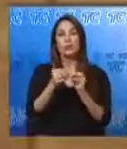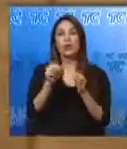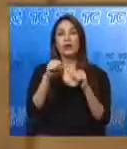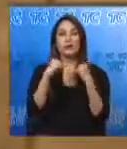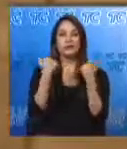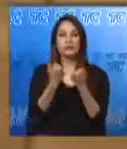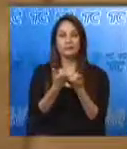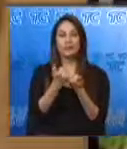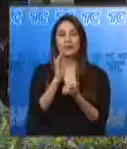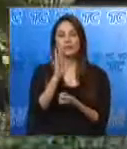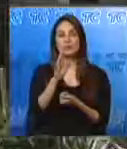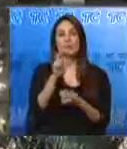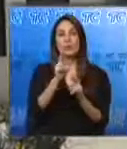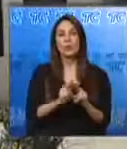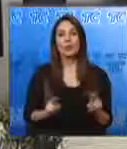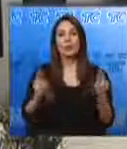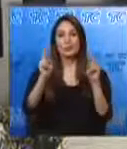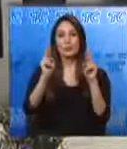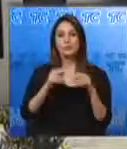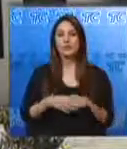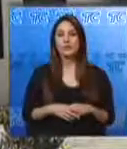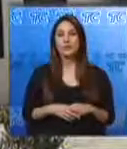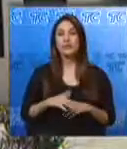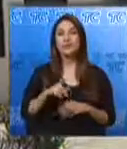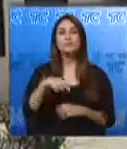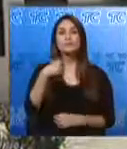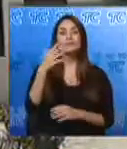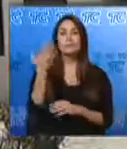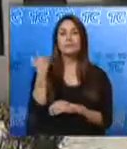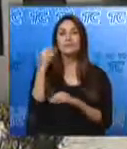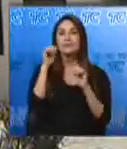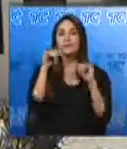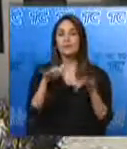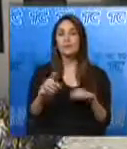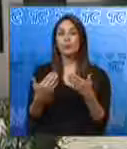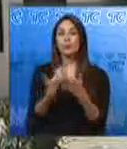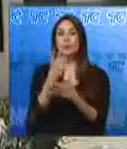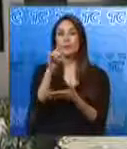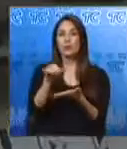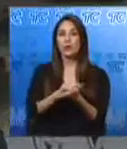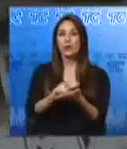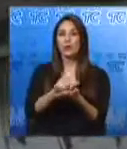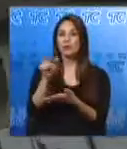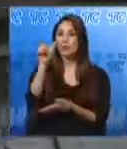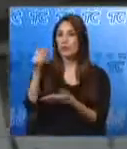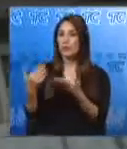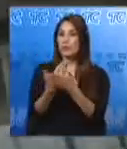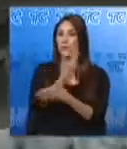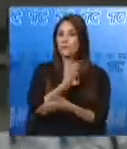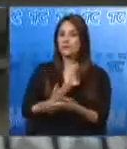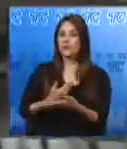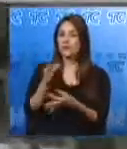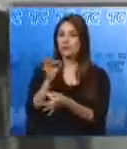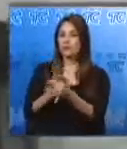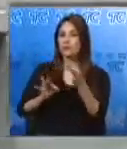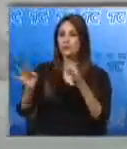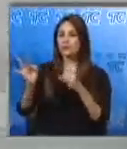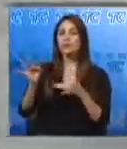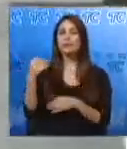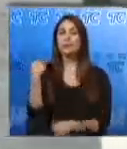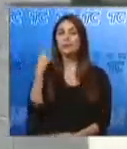General de la Organización de Naciones Unidas, que se celebró en septiembre pasado en Nueva York. El G77 es un grupo